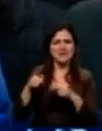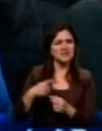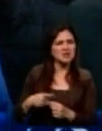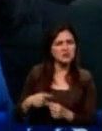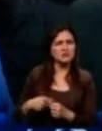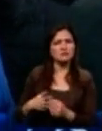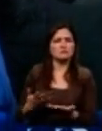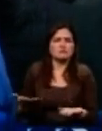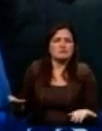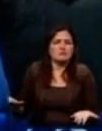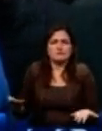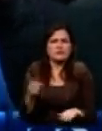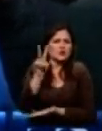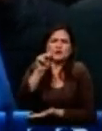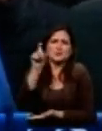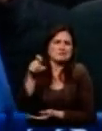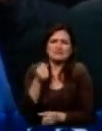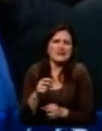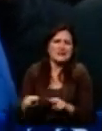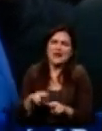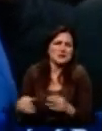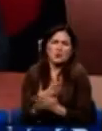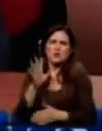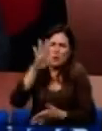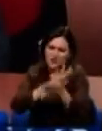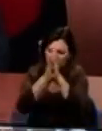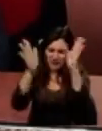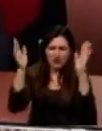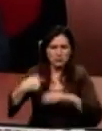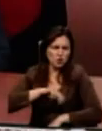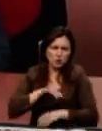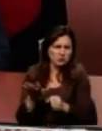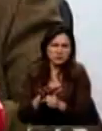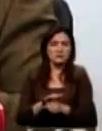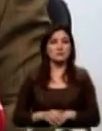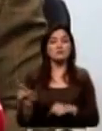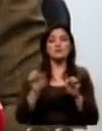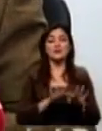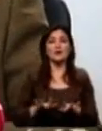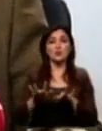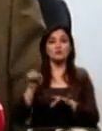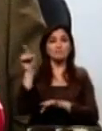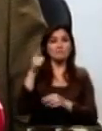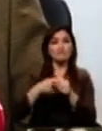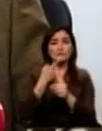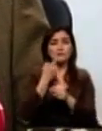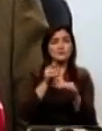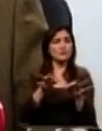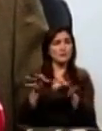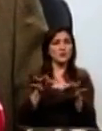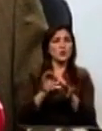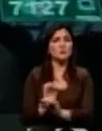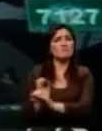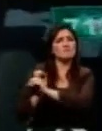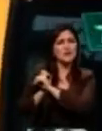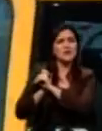Quito prácticamente no se necesita un taxi más. Sin embargo, el secretario de Movilidad de Quito, Darío Tapia, aclaró que están